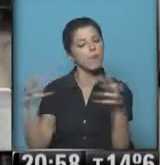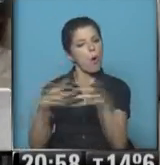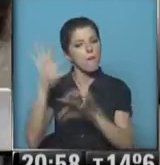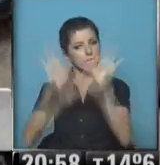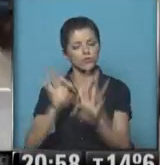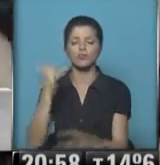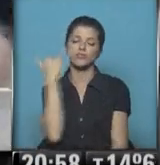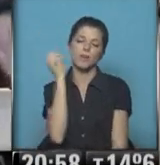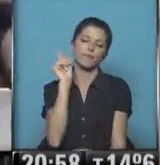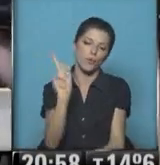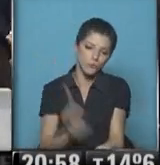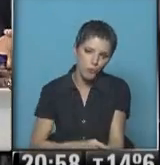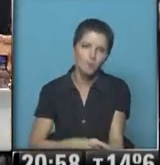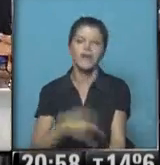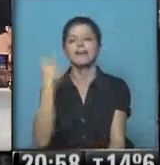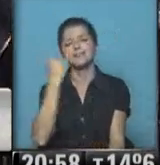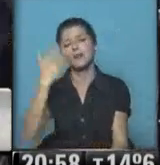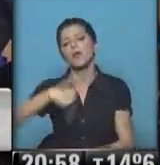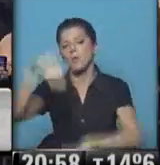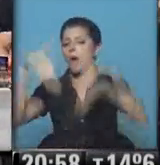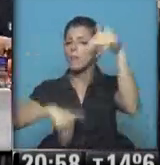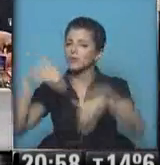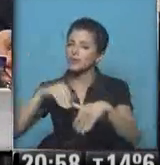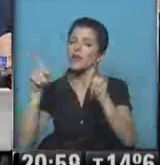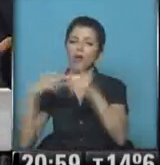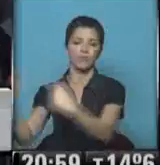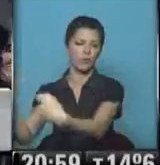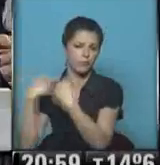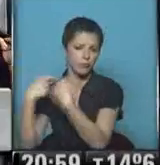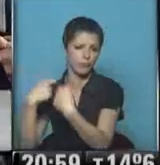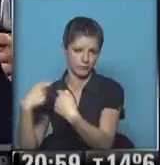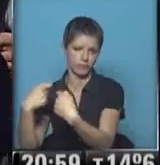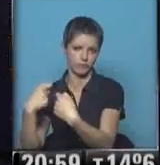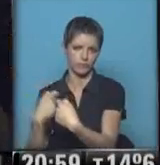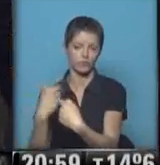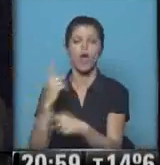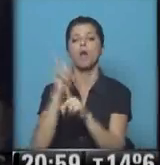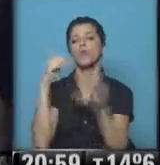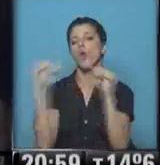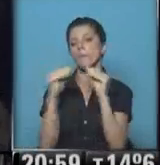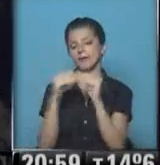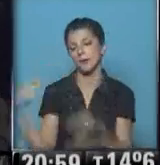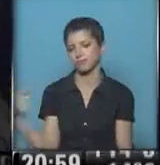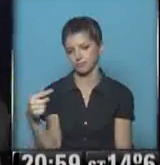acostumbrados cada vez que hay elecciones terminan haciendo una operación sobre un compañero noche